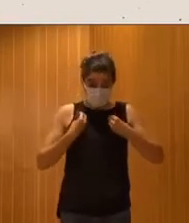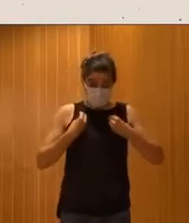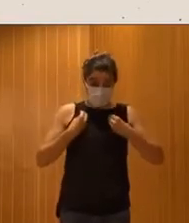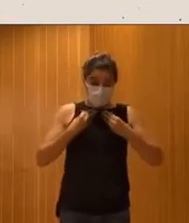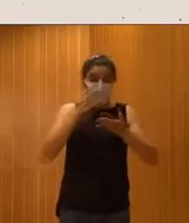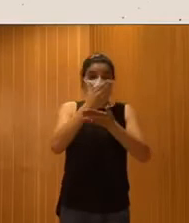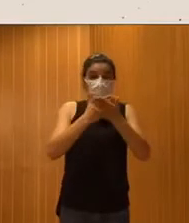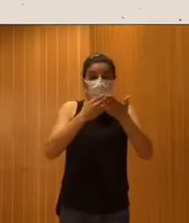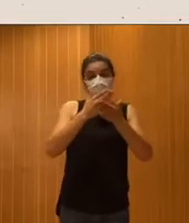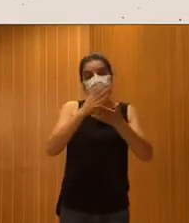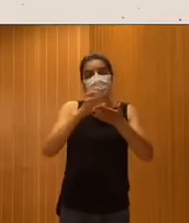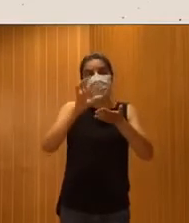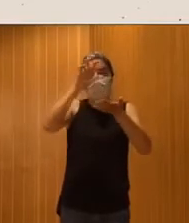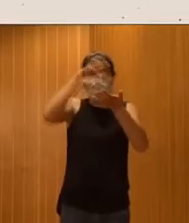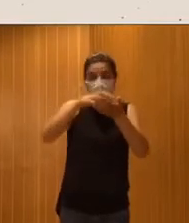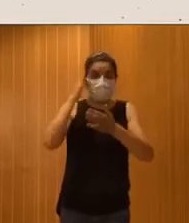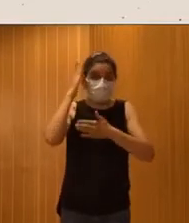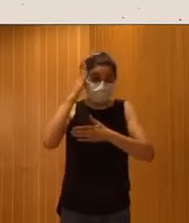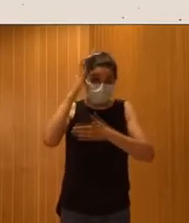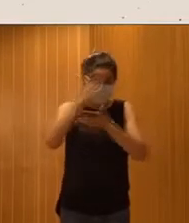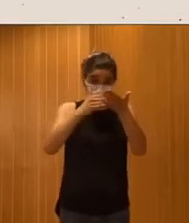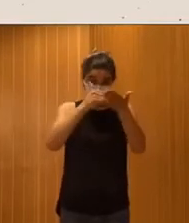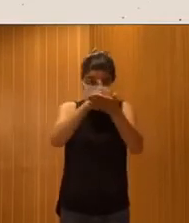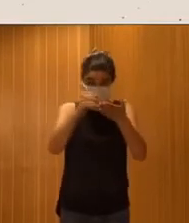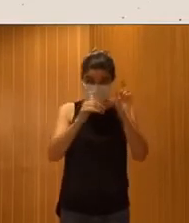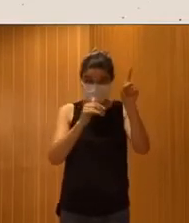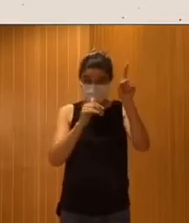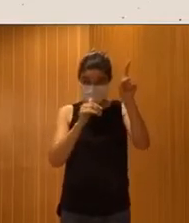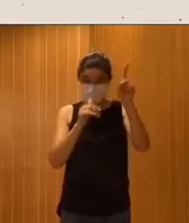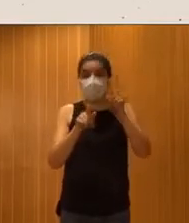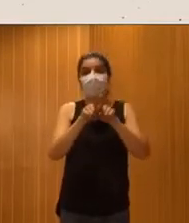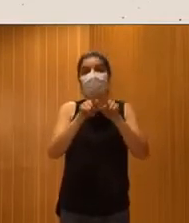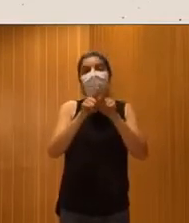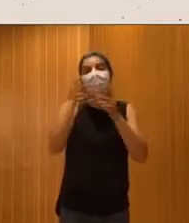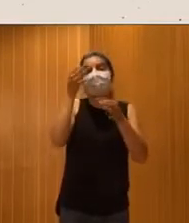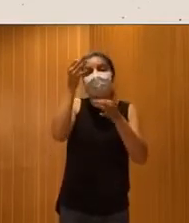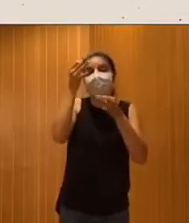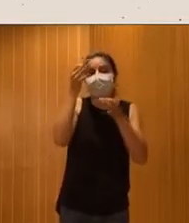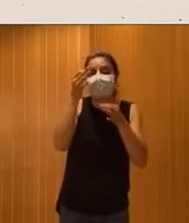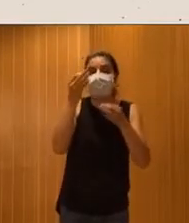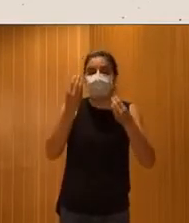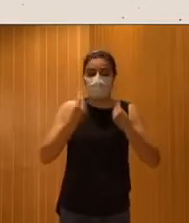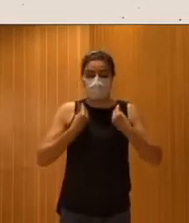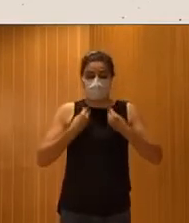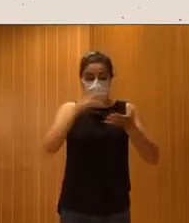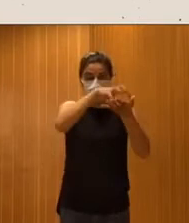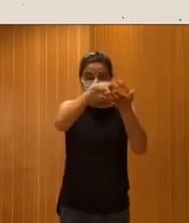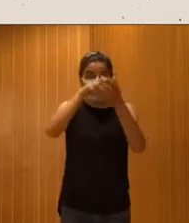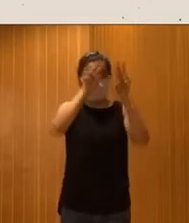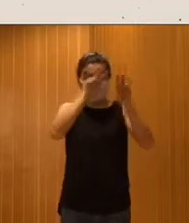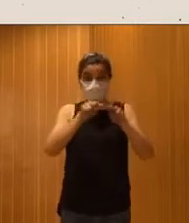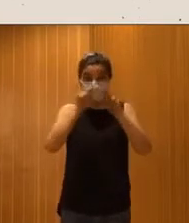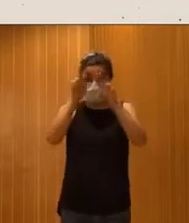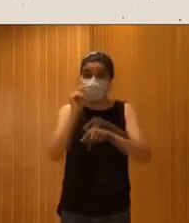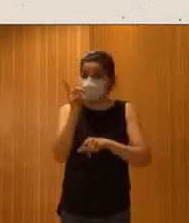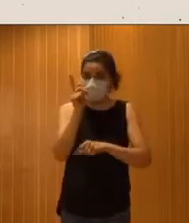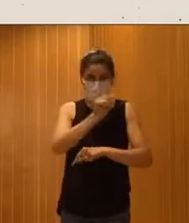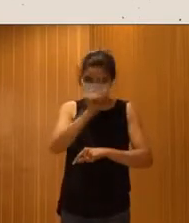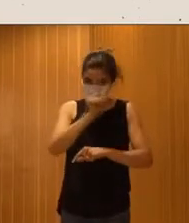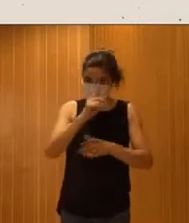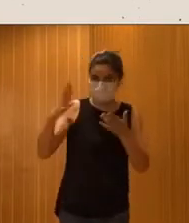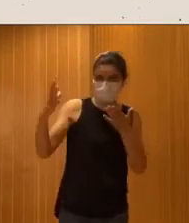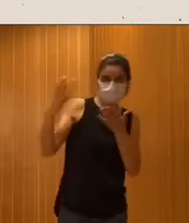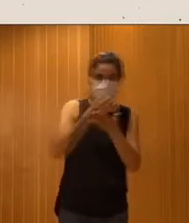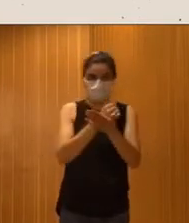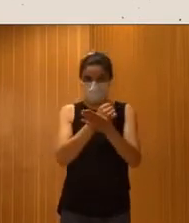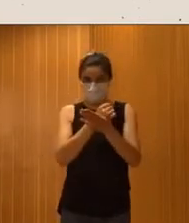la comunidad. No estamos analizando ahí los datos de las personas que viven en residencias, que